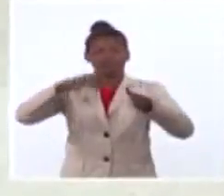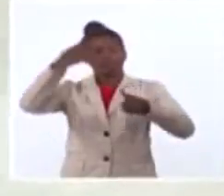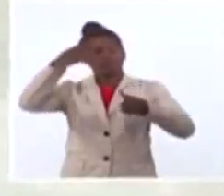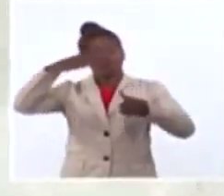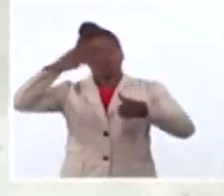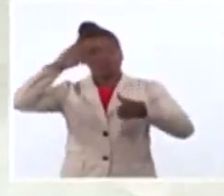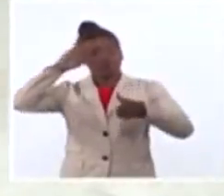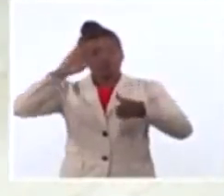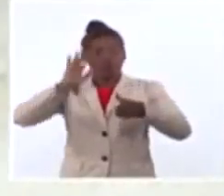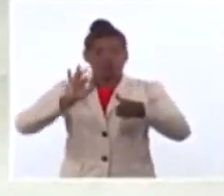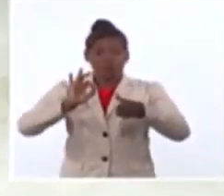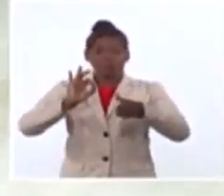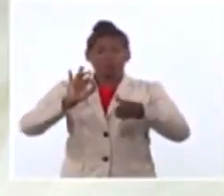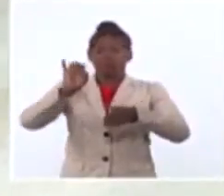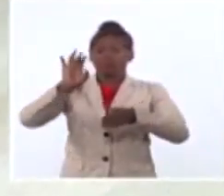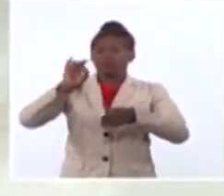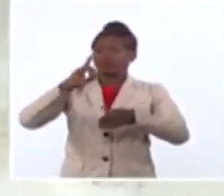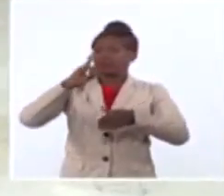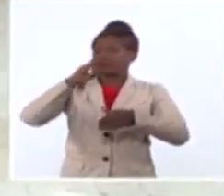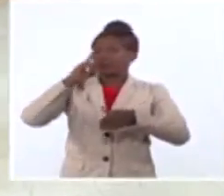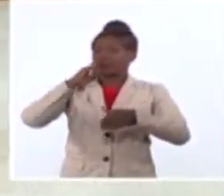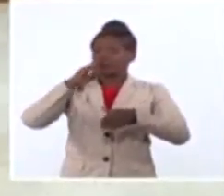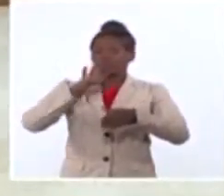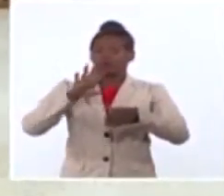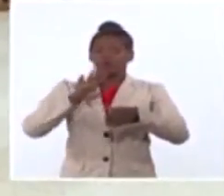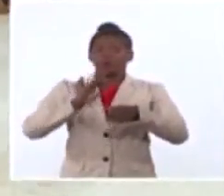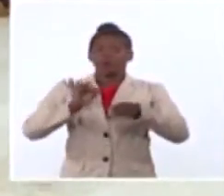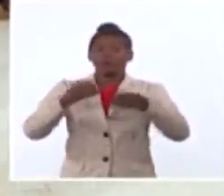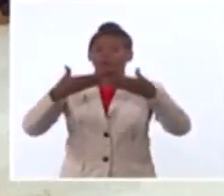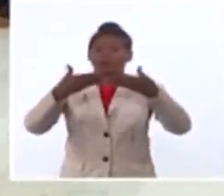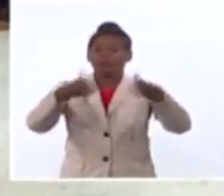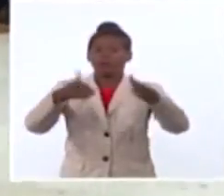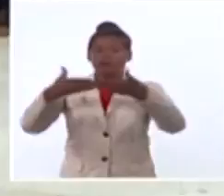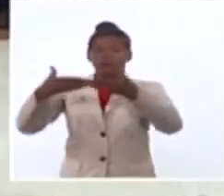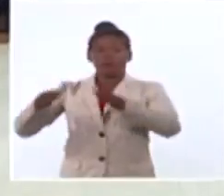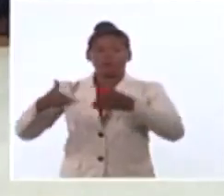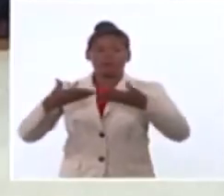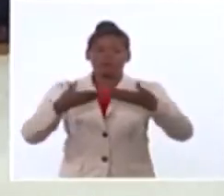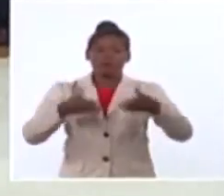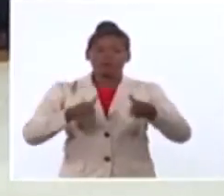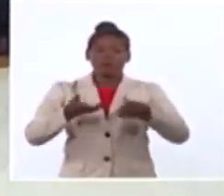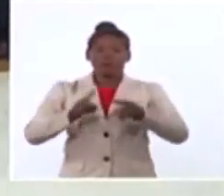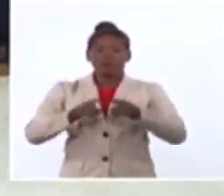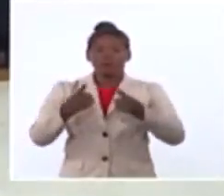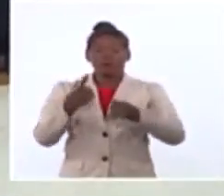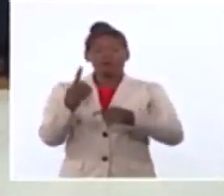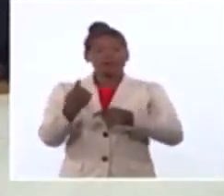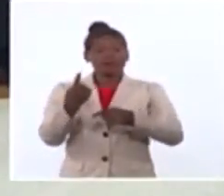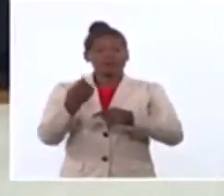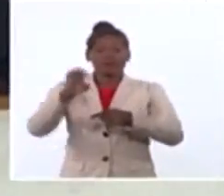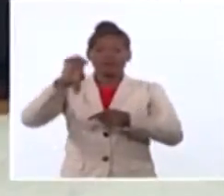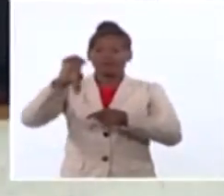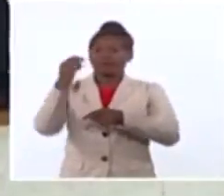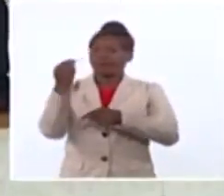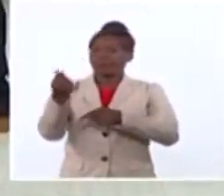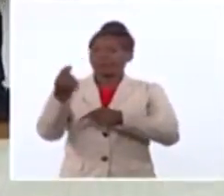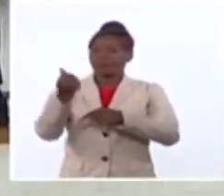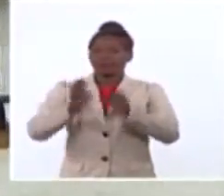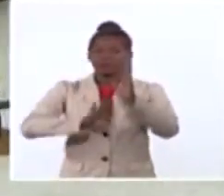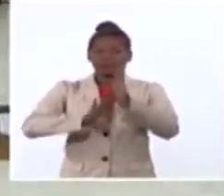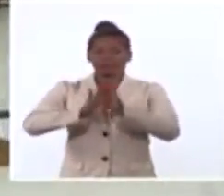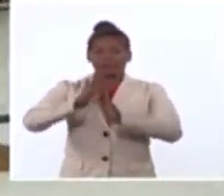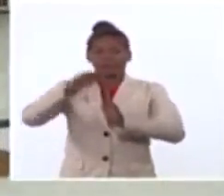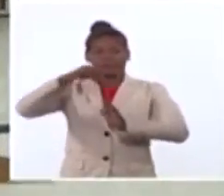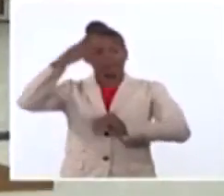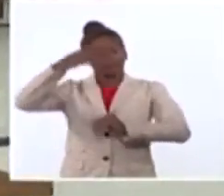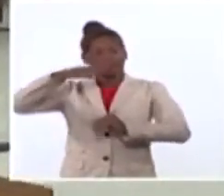la reactivación de áreas de su economía que han estado limitadas en este